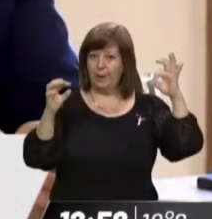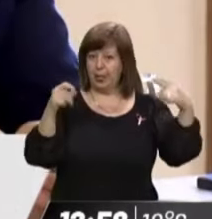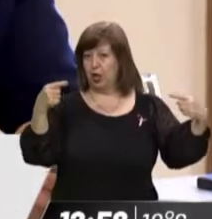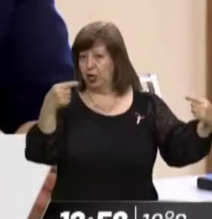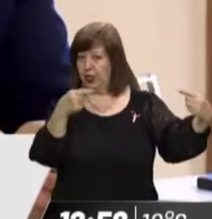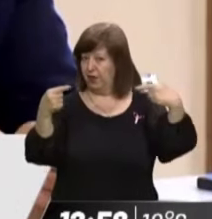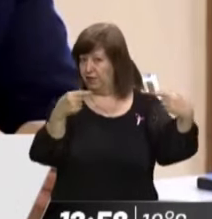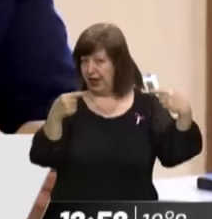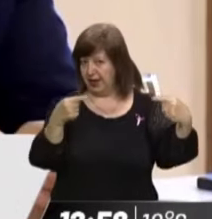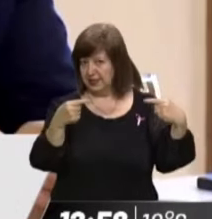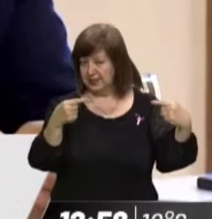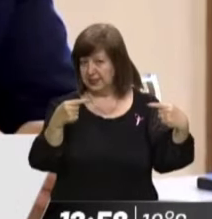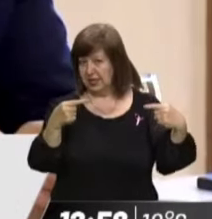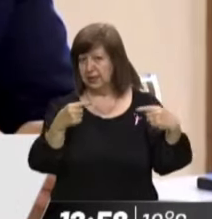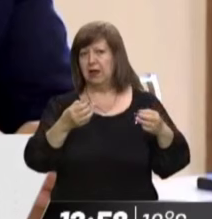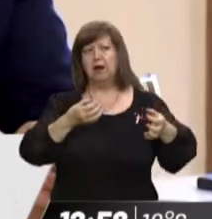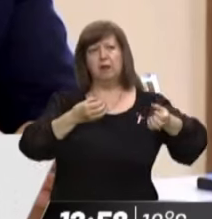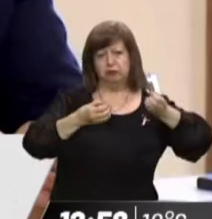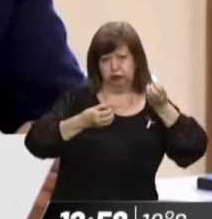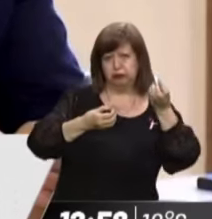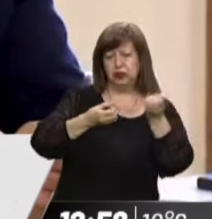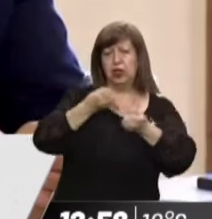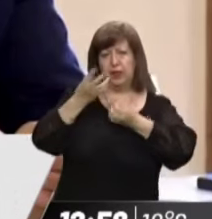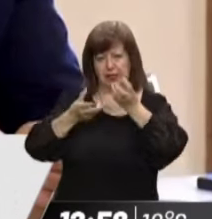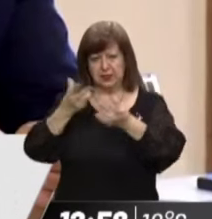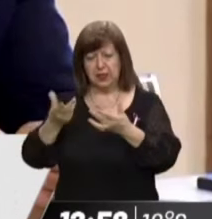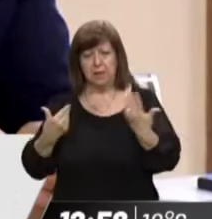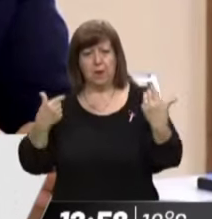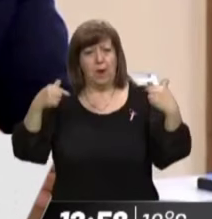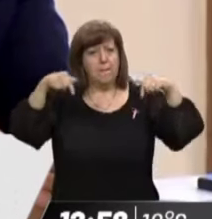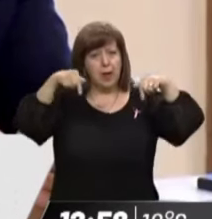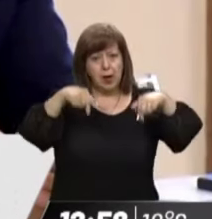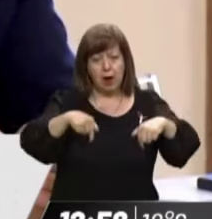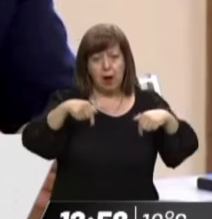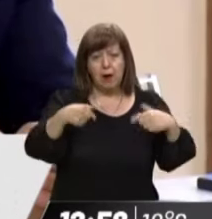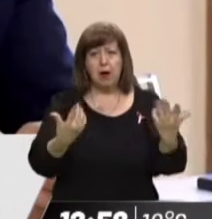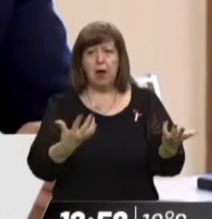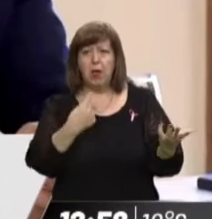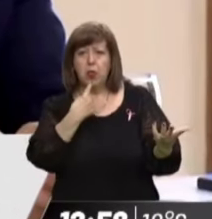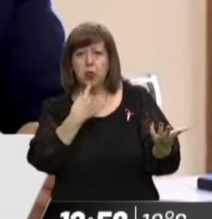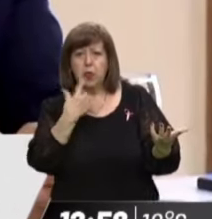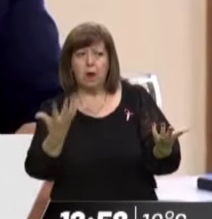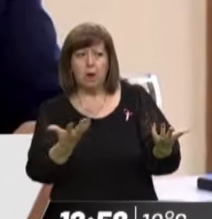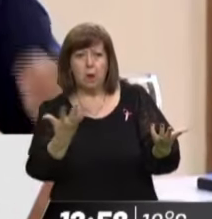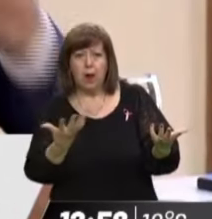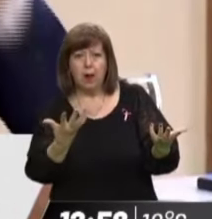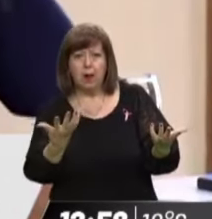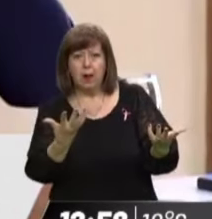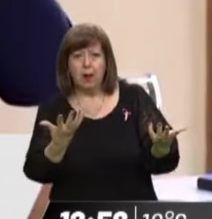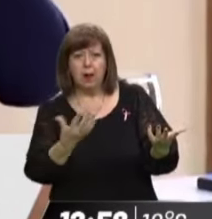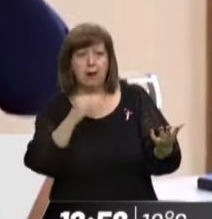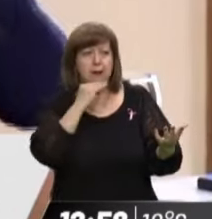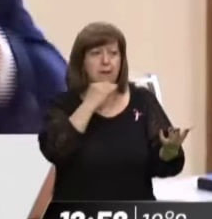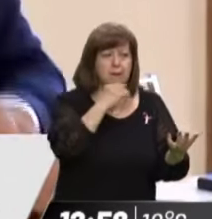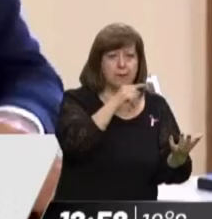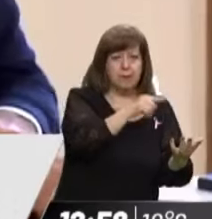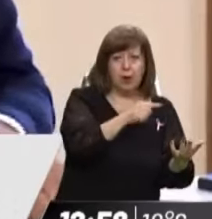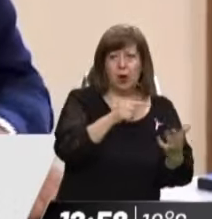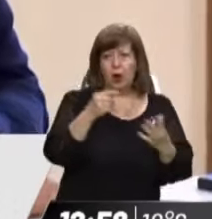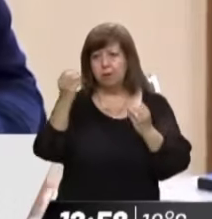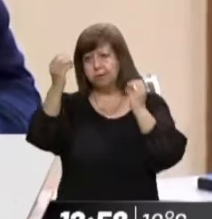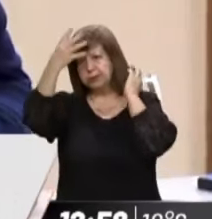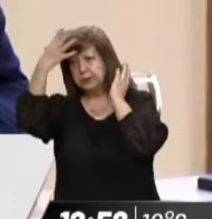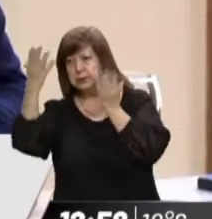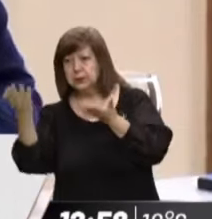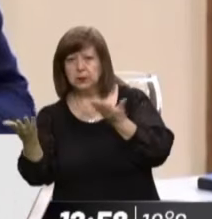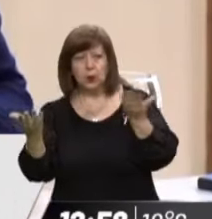ocultamos. Sin embargo, nos encontramos ante el dilema de cambio o continuidad mafioso para la Argentina y